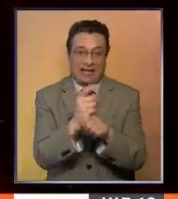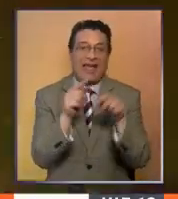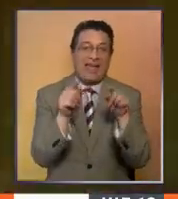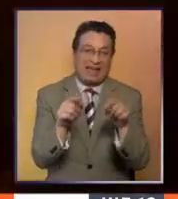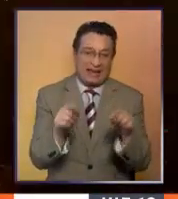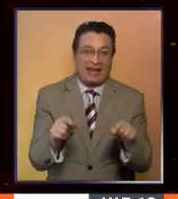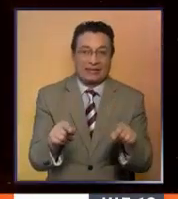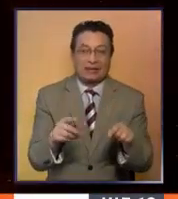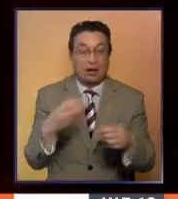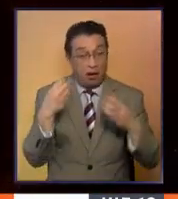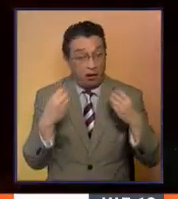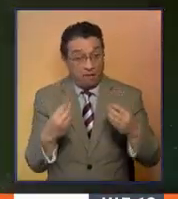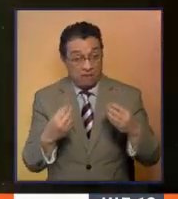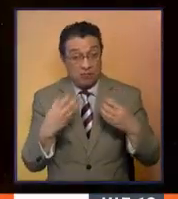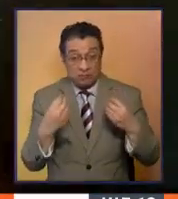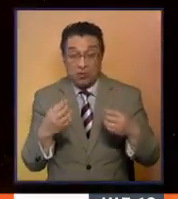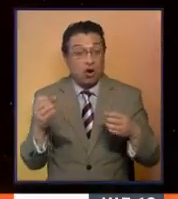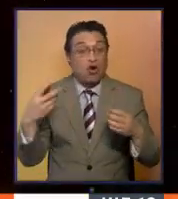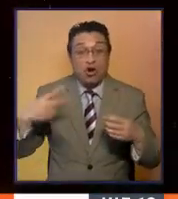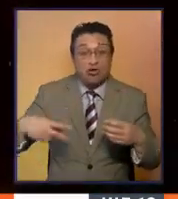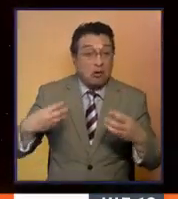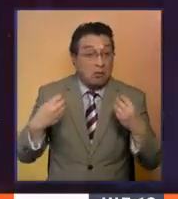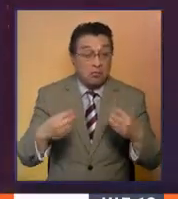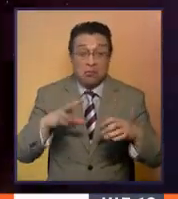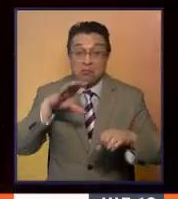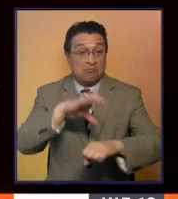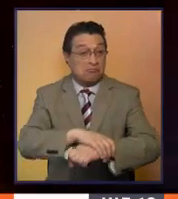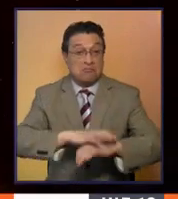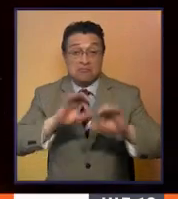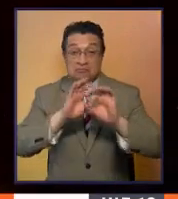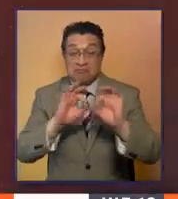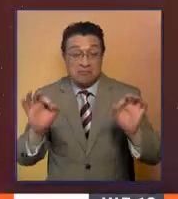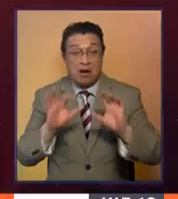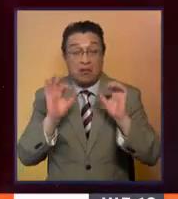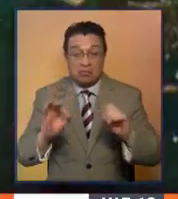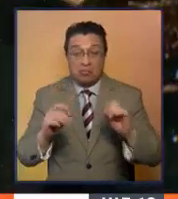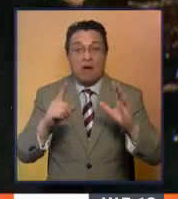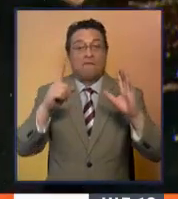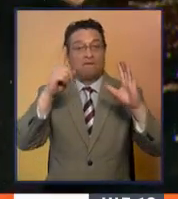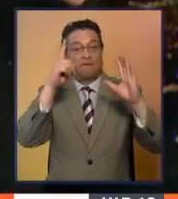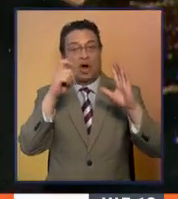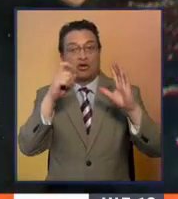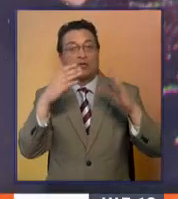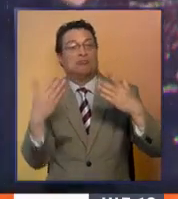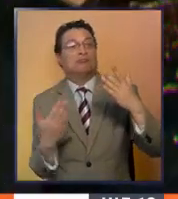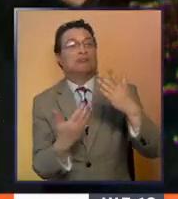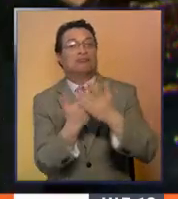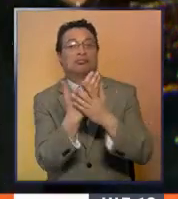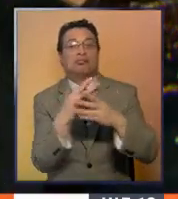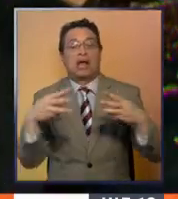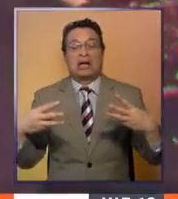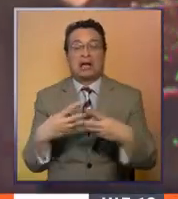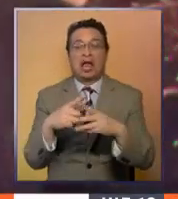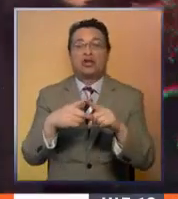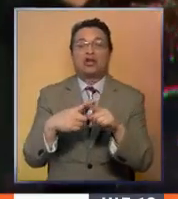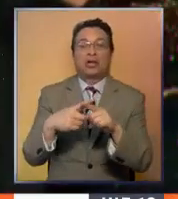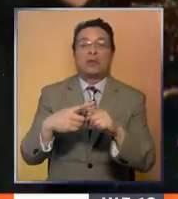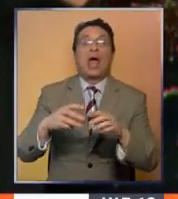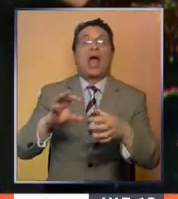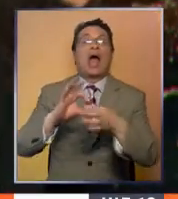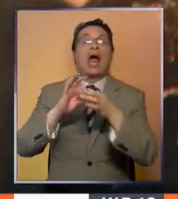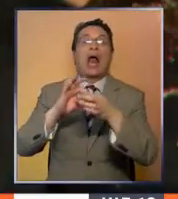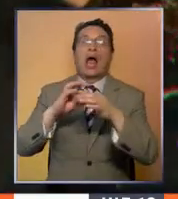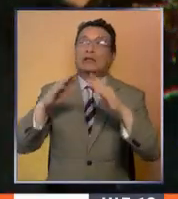vez que les iba bien y no había novedades es decir alguien detenido se sacaban una foto la subí a las redes sociales y daban gracias a los